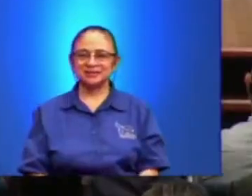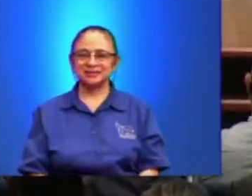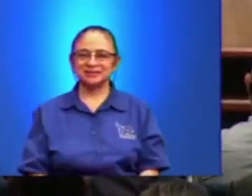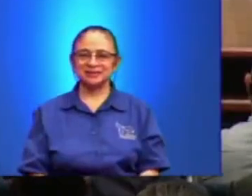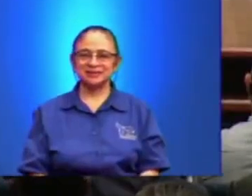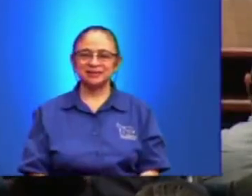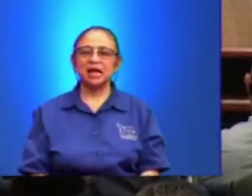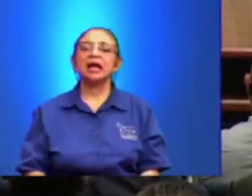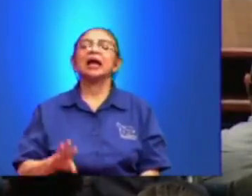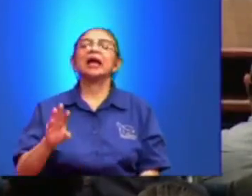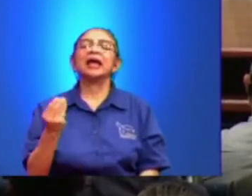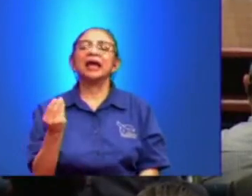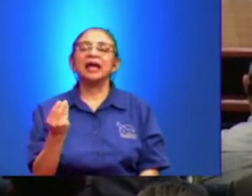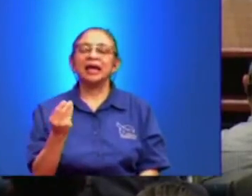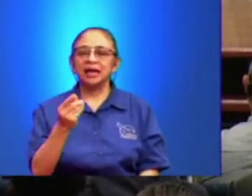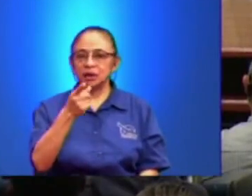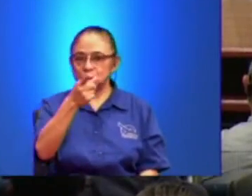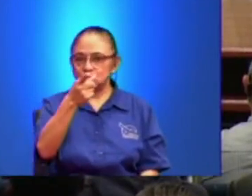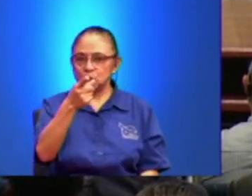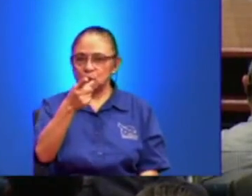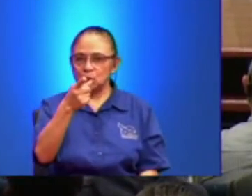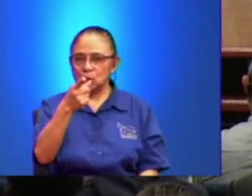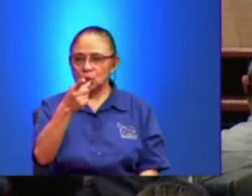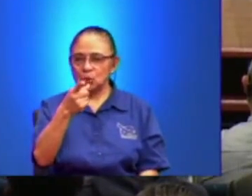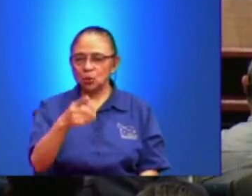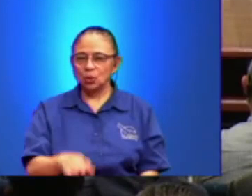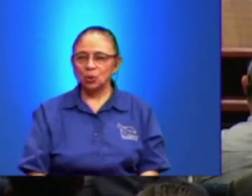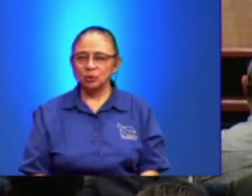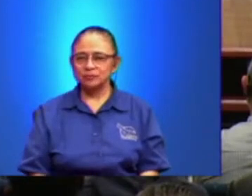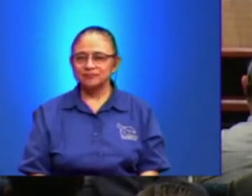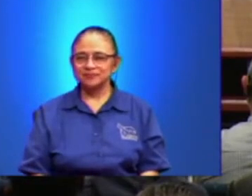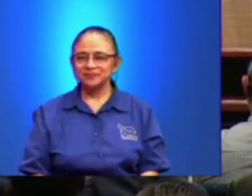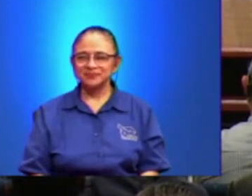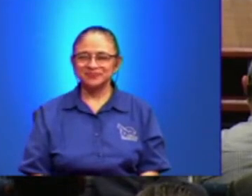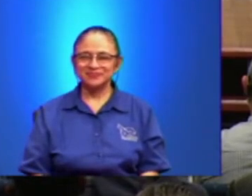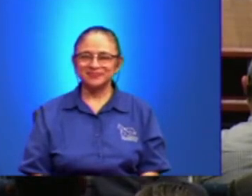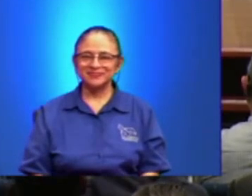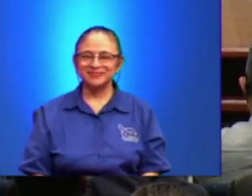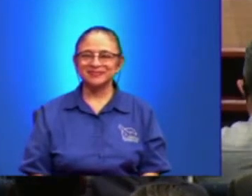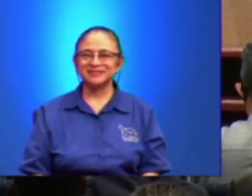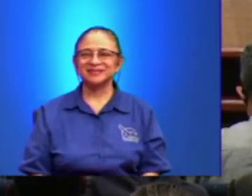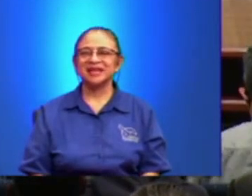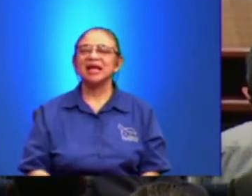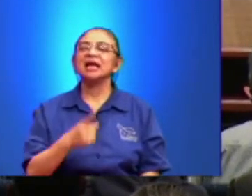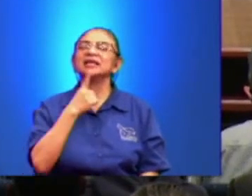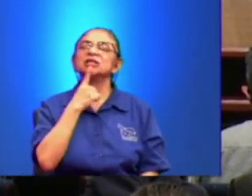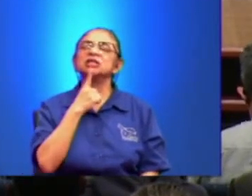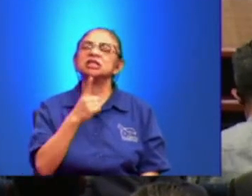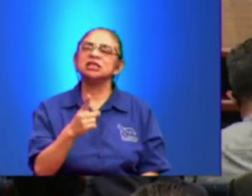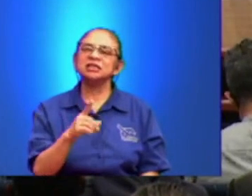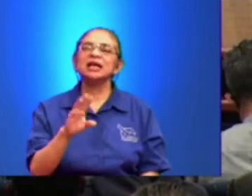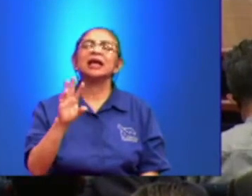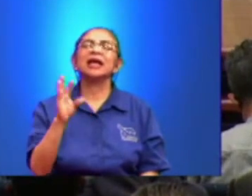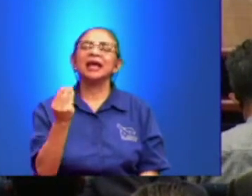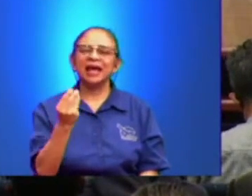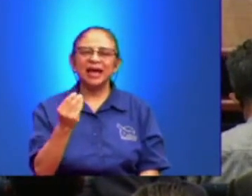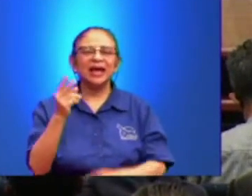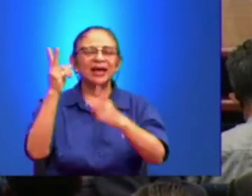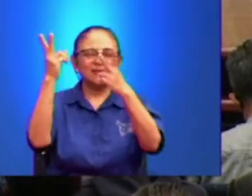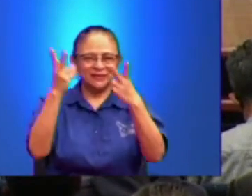entonces qué vienes a me voy a españolizar una palabra griega que vienes a catar